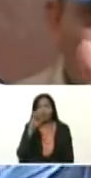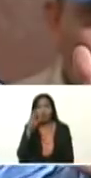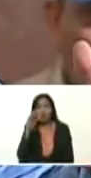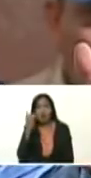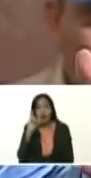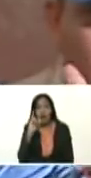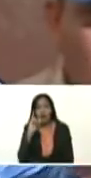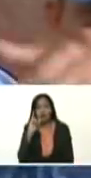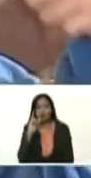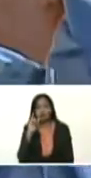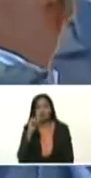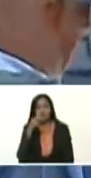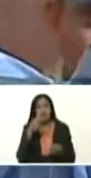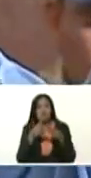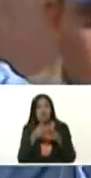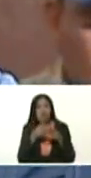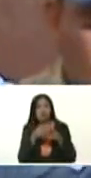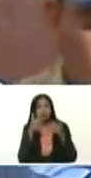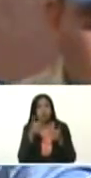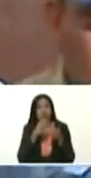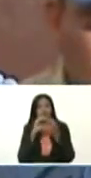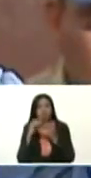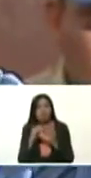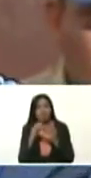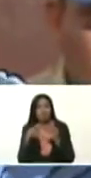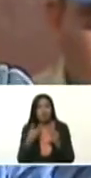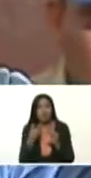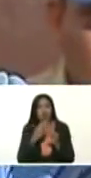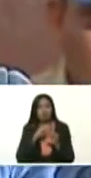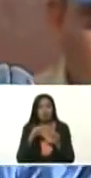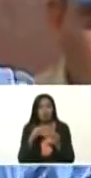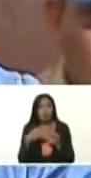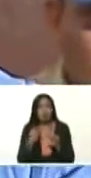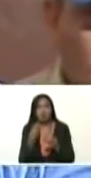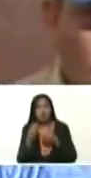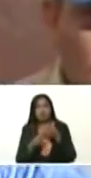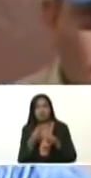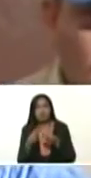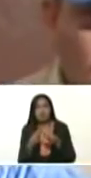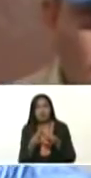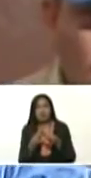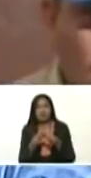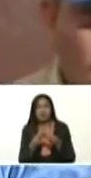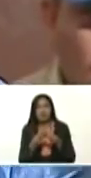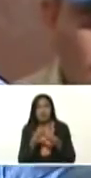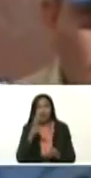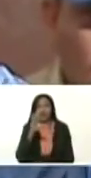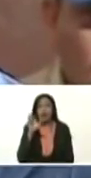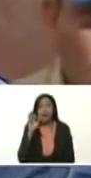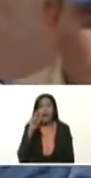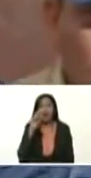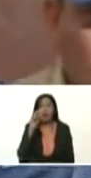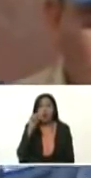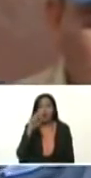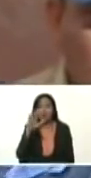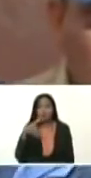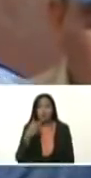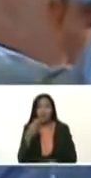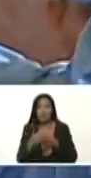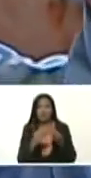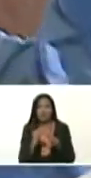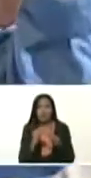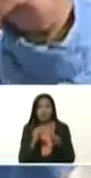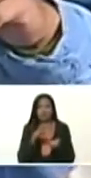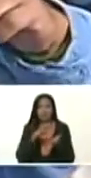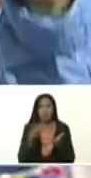y hay mucha maquinaria. Y con el material refractario que se hace en refractario del Caroní, se pueden hacer los moldes